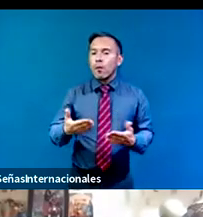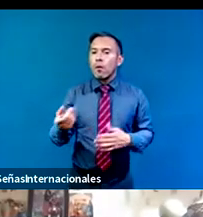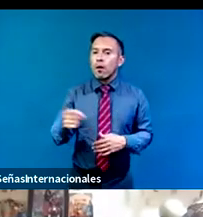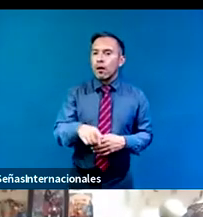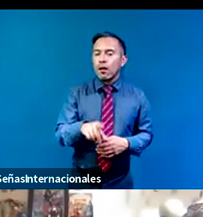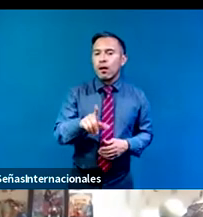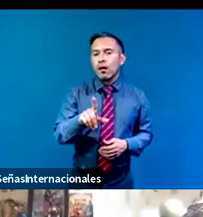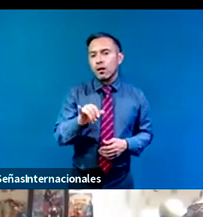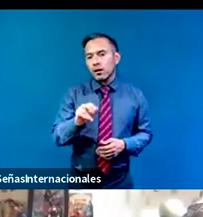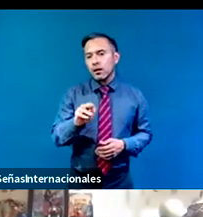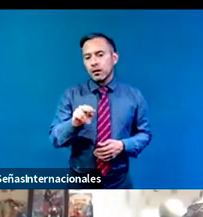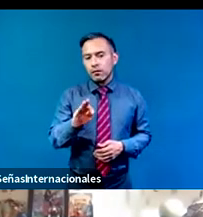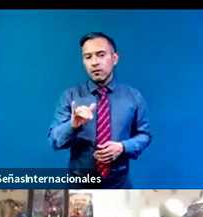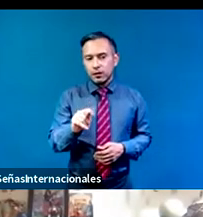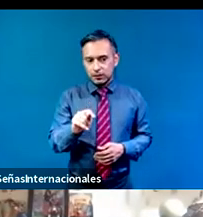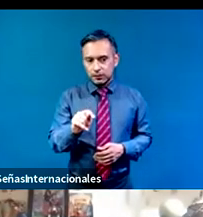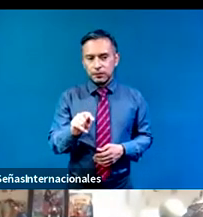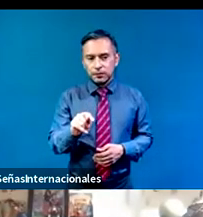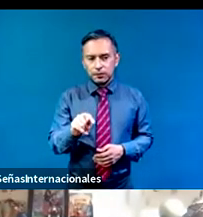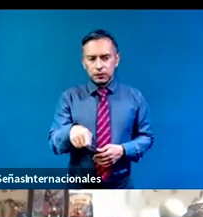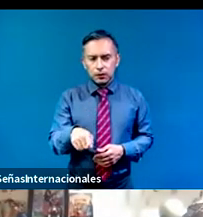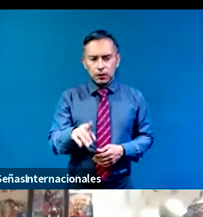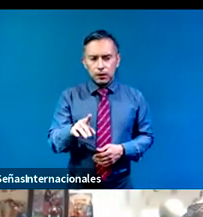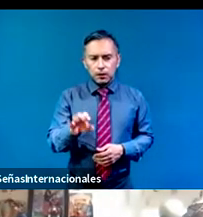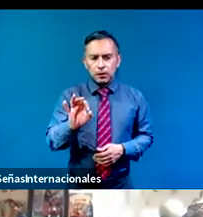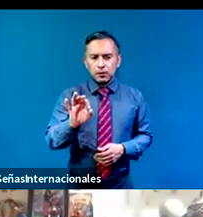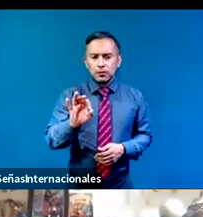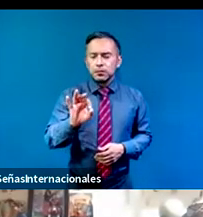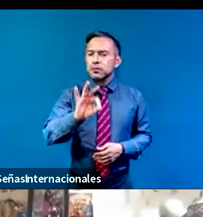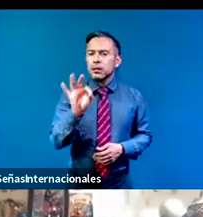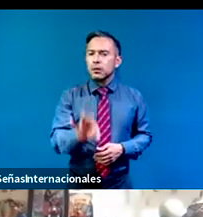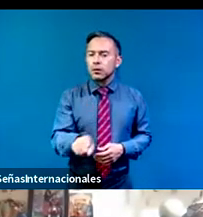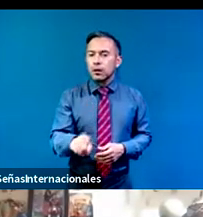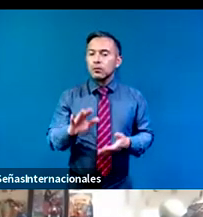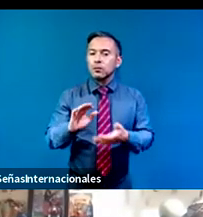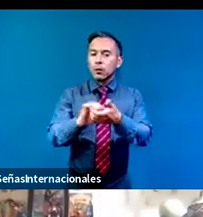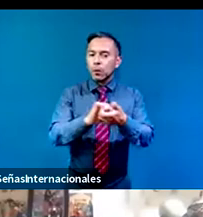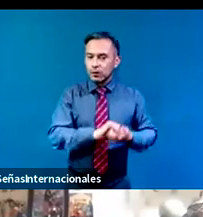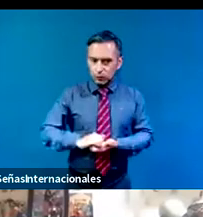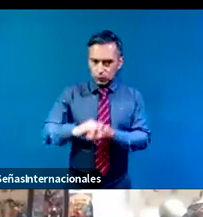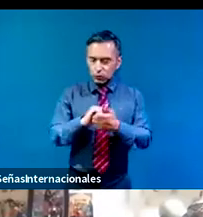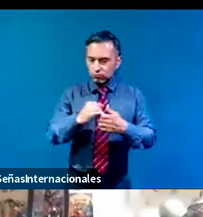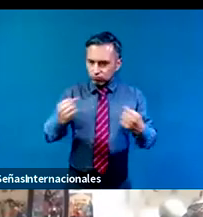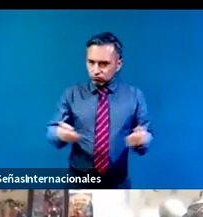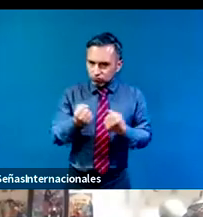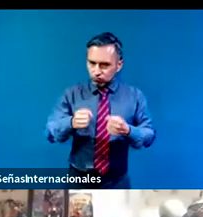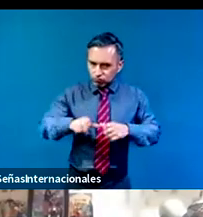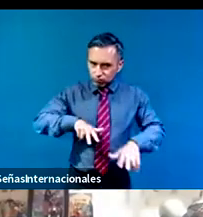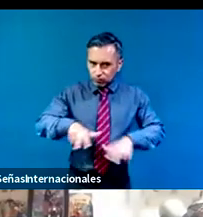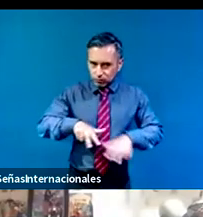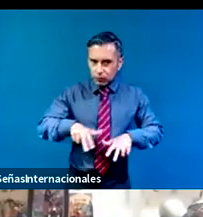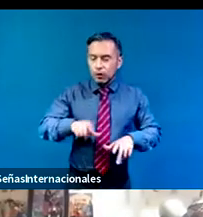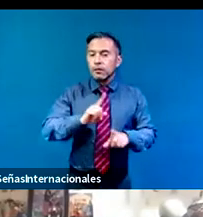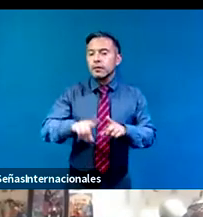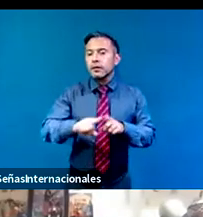how the Action Coalition is dealing with economic or income generating activities related to